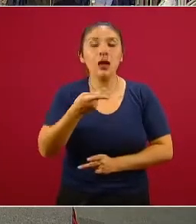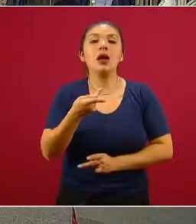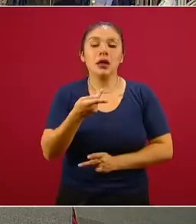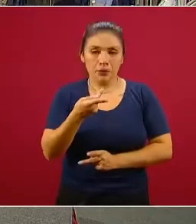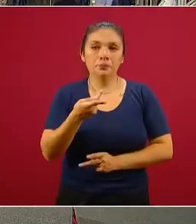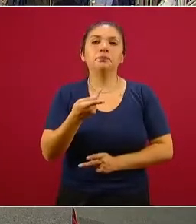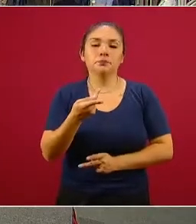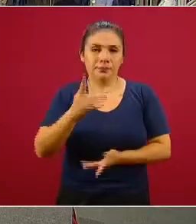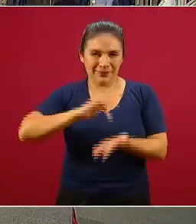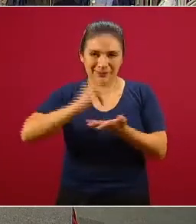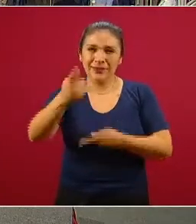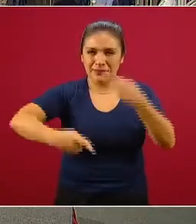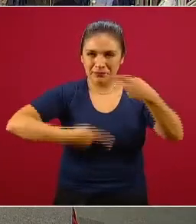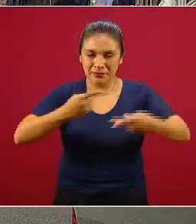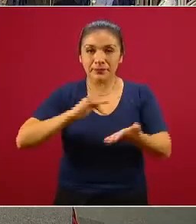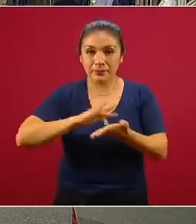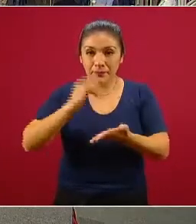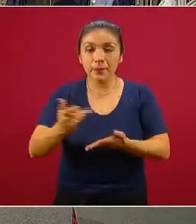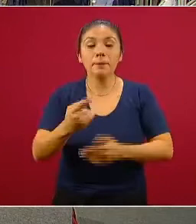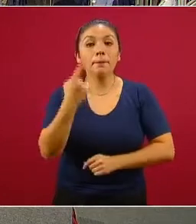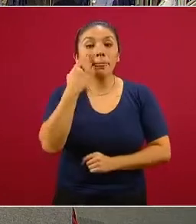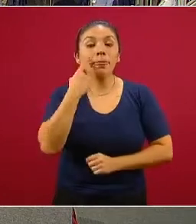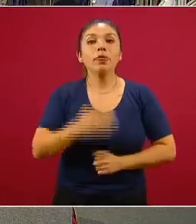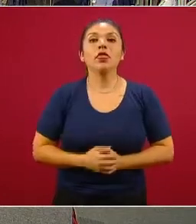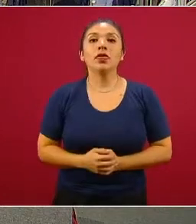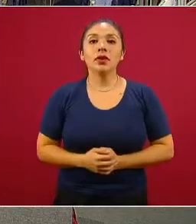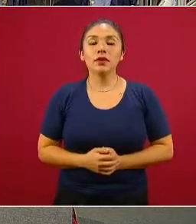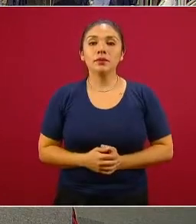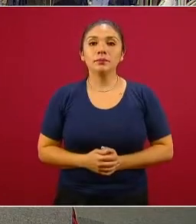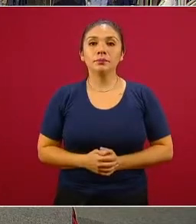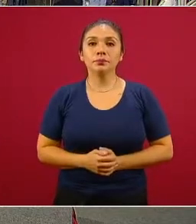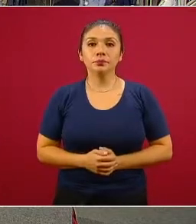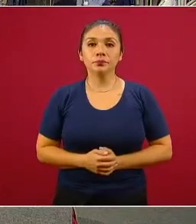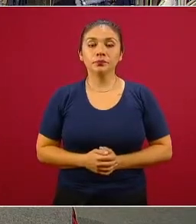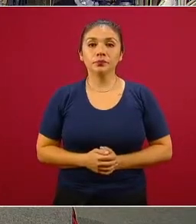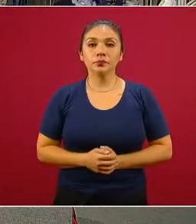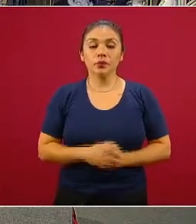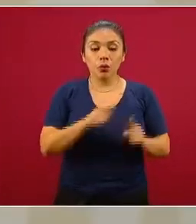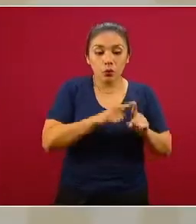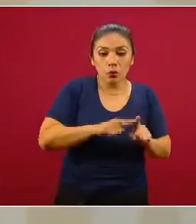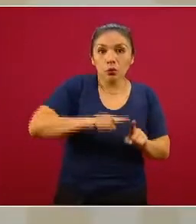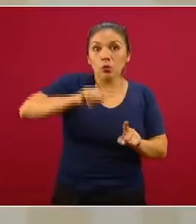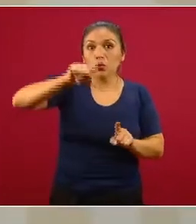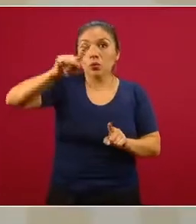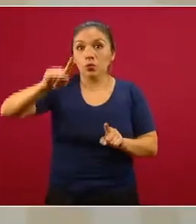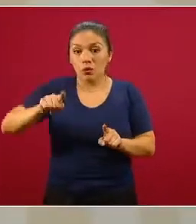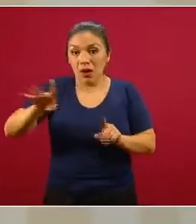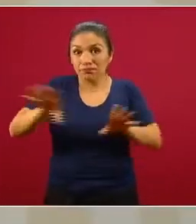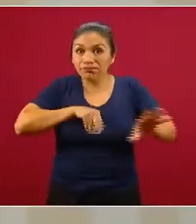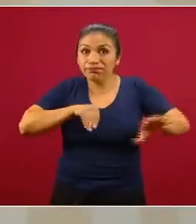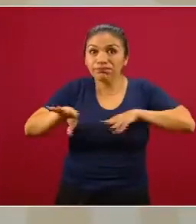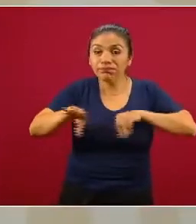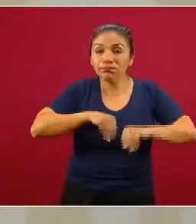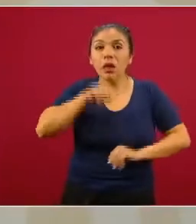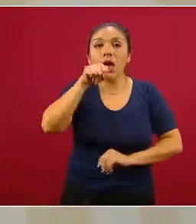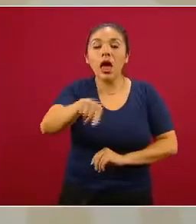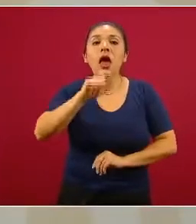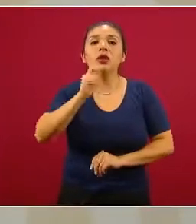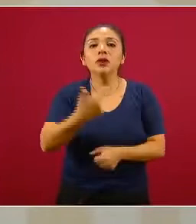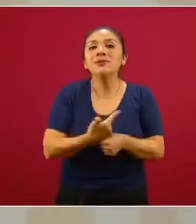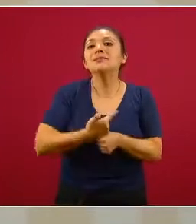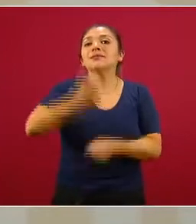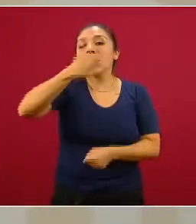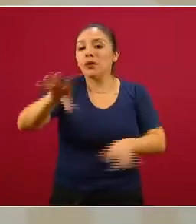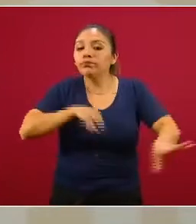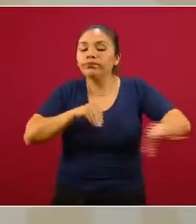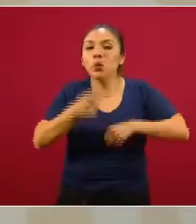situaciones, gracias, Carlos, por preguntarlo. La curva epidémica representa la intensidad de la transmisión